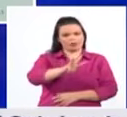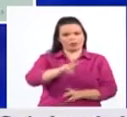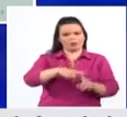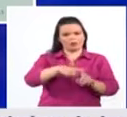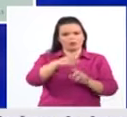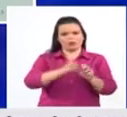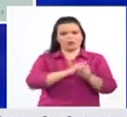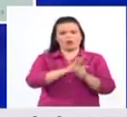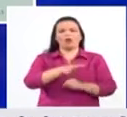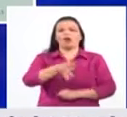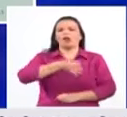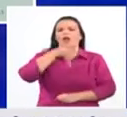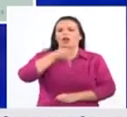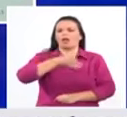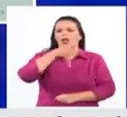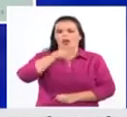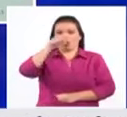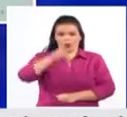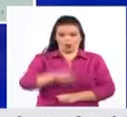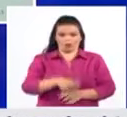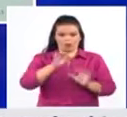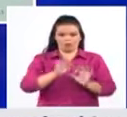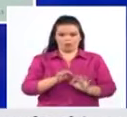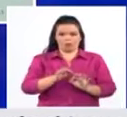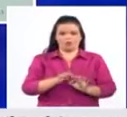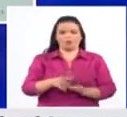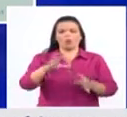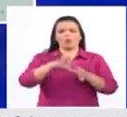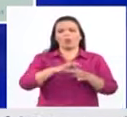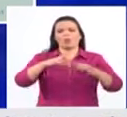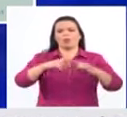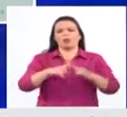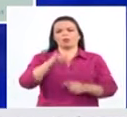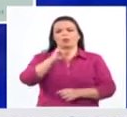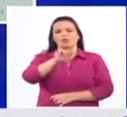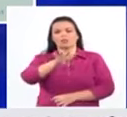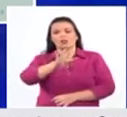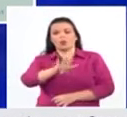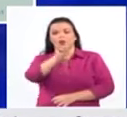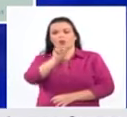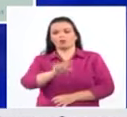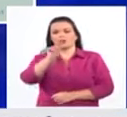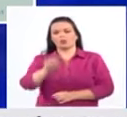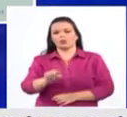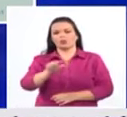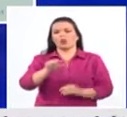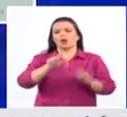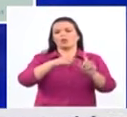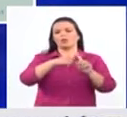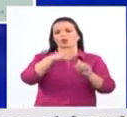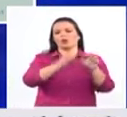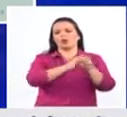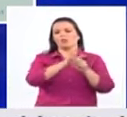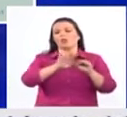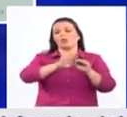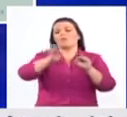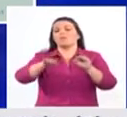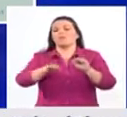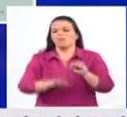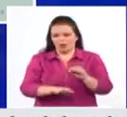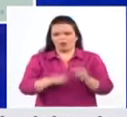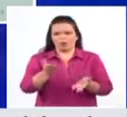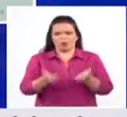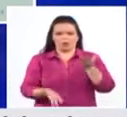destacar que hoy Guantánamo con 64 casos menos en relación con la jornada de ayer y con una